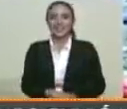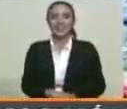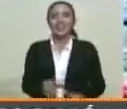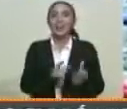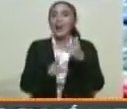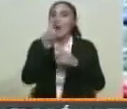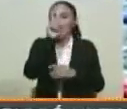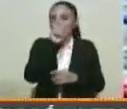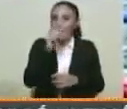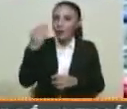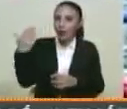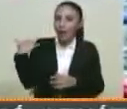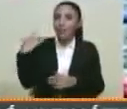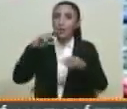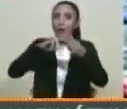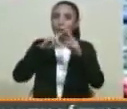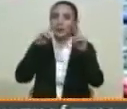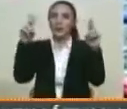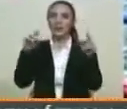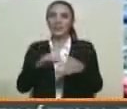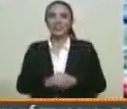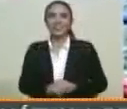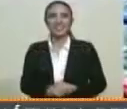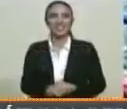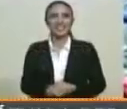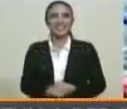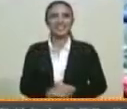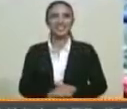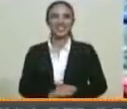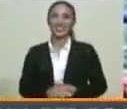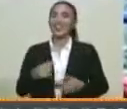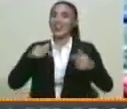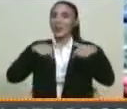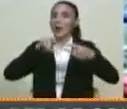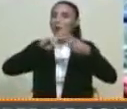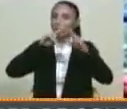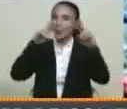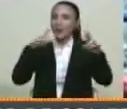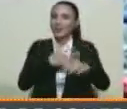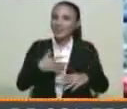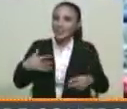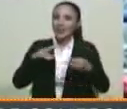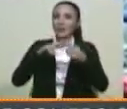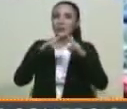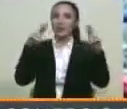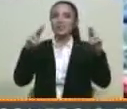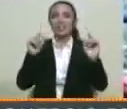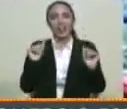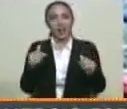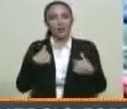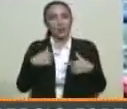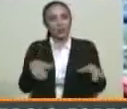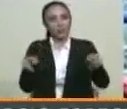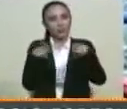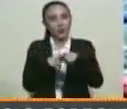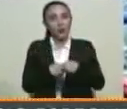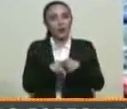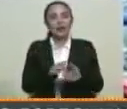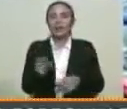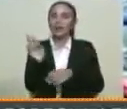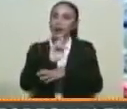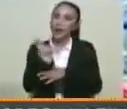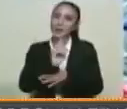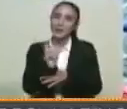hace como un año les prometí la paz. Yo les prometo que más temprano que tarde derrotaré